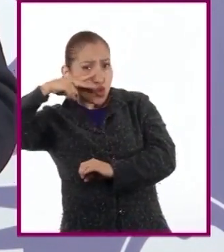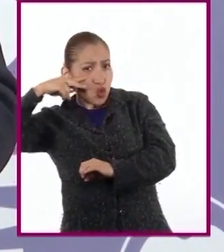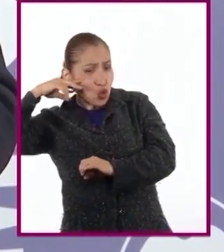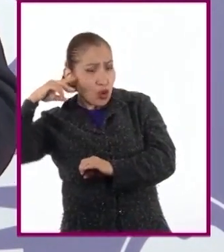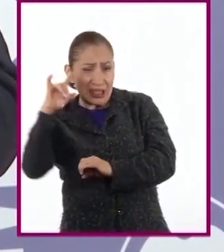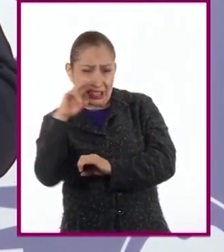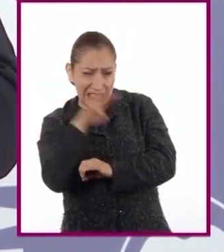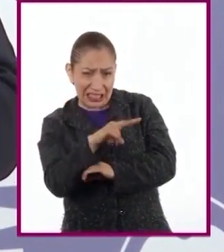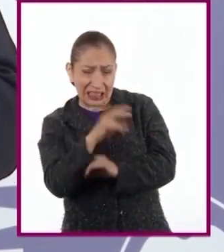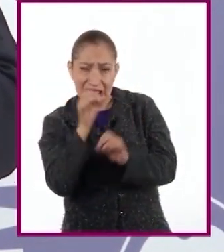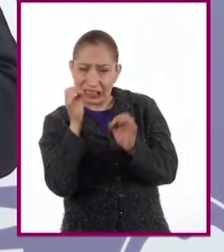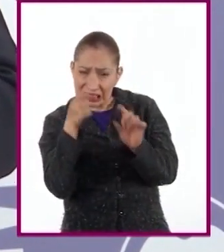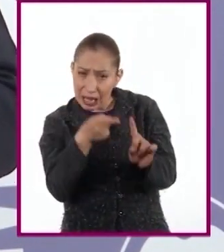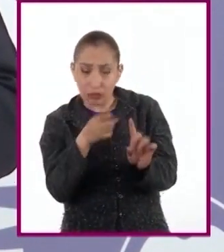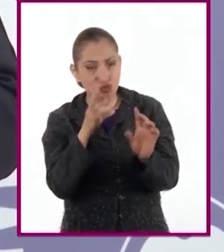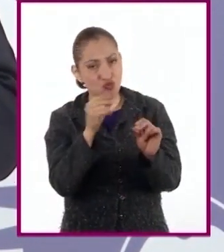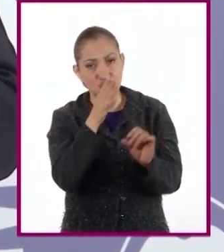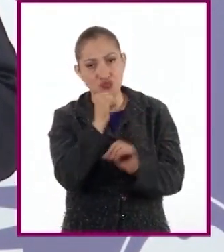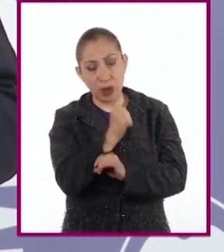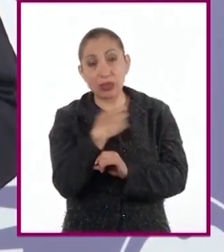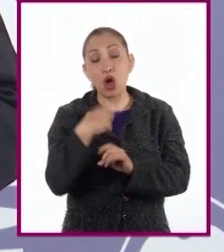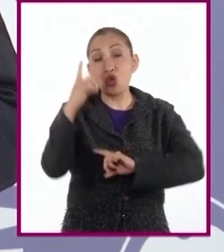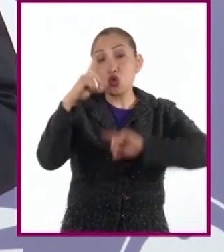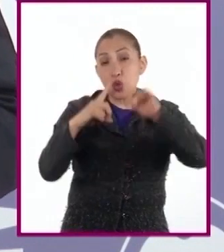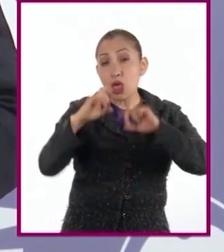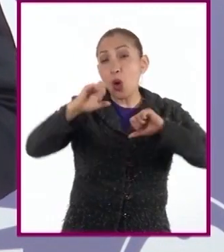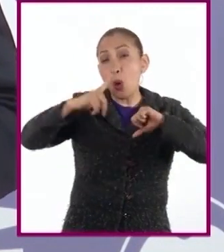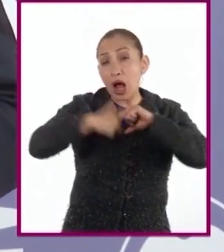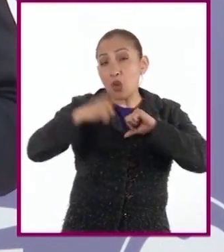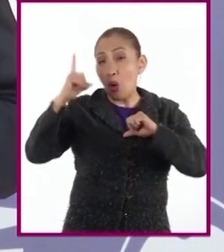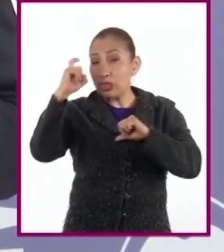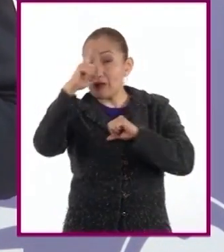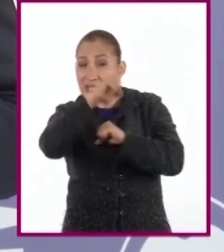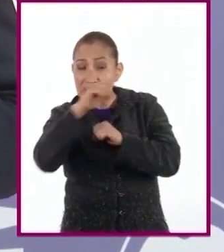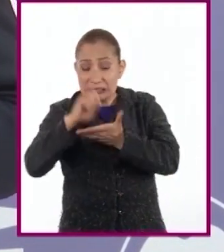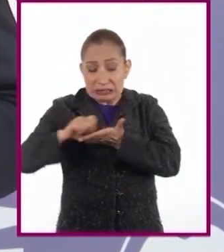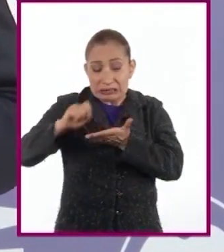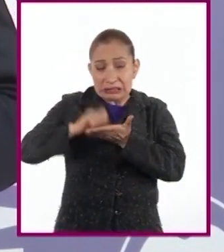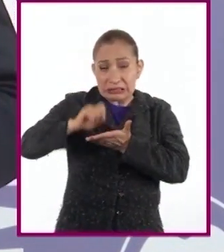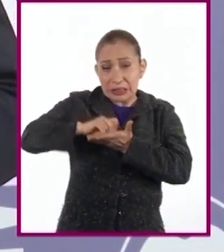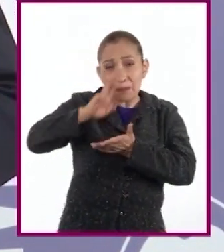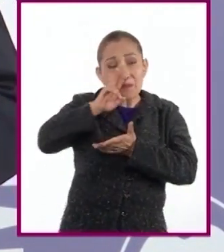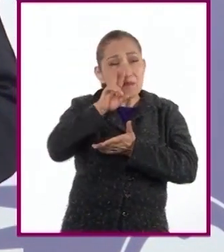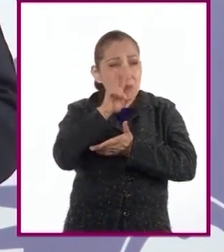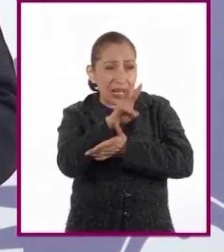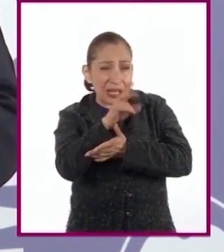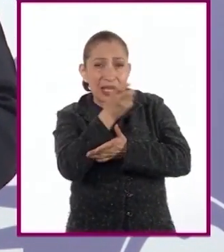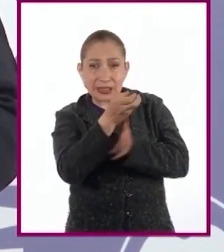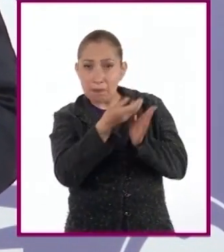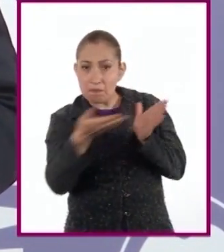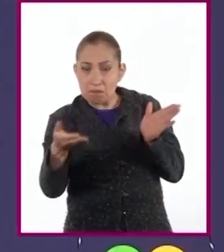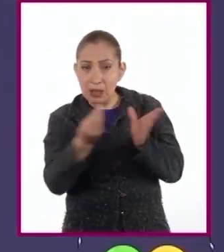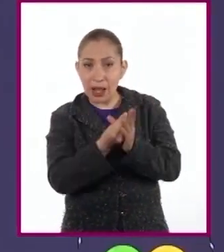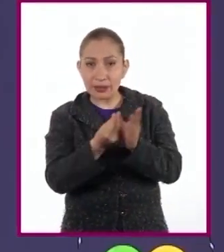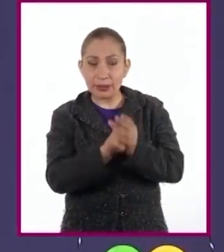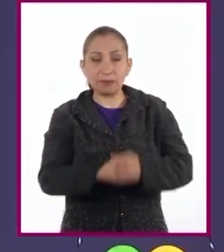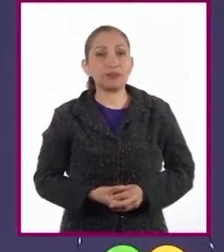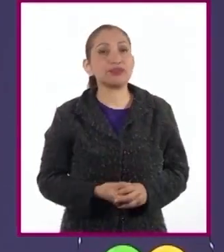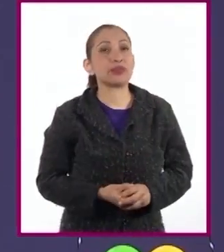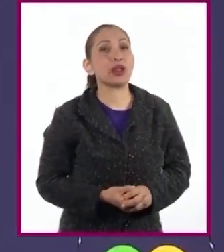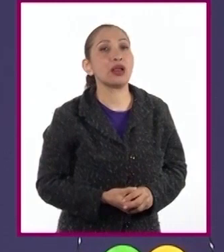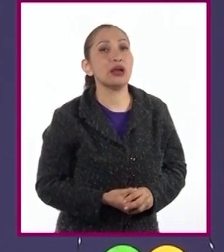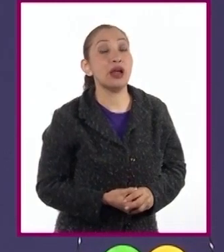directamente. Registren las dudas, inquietudes o dificultades que surjan al resolver los planteamientos de esta sesión.